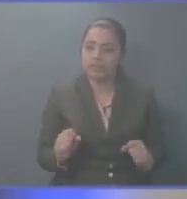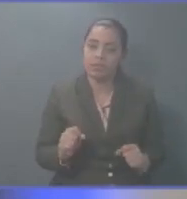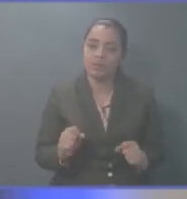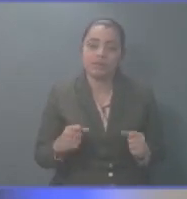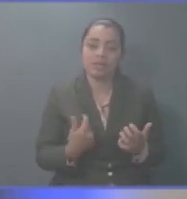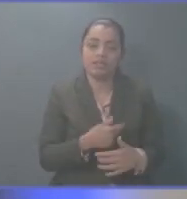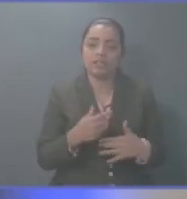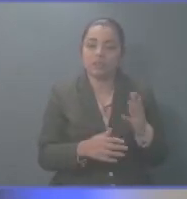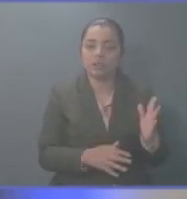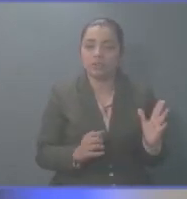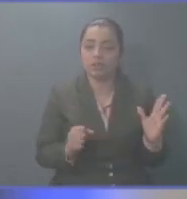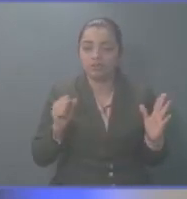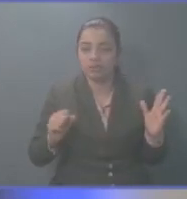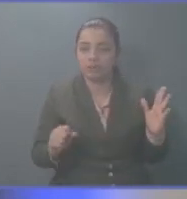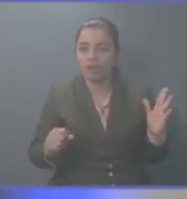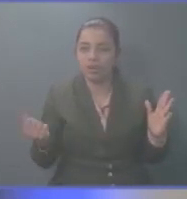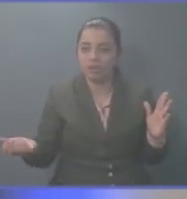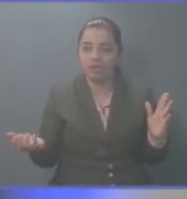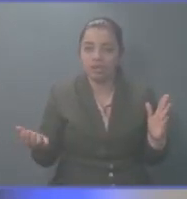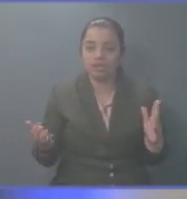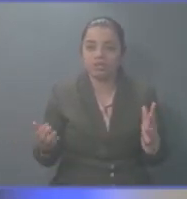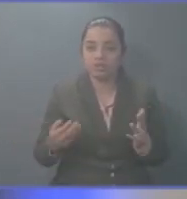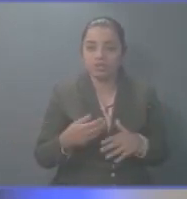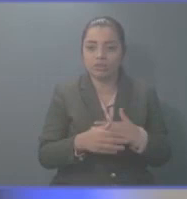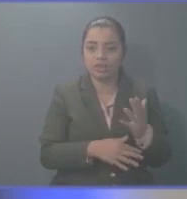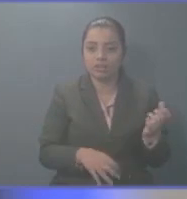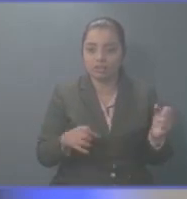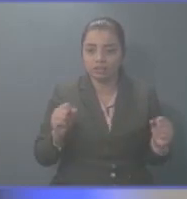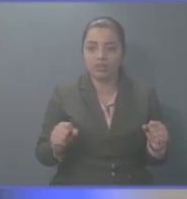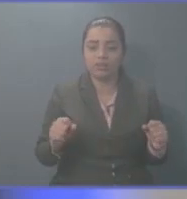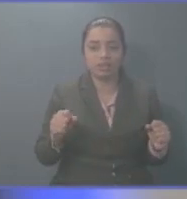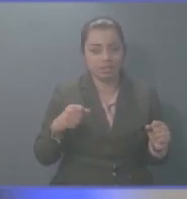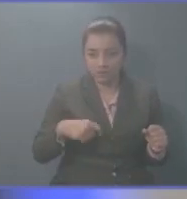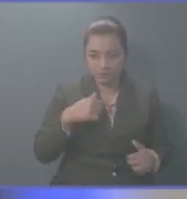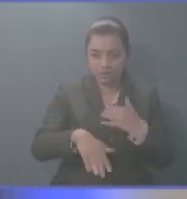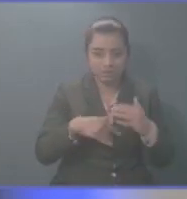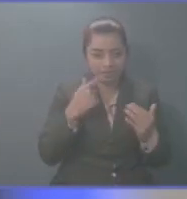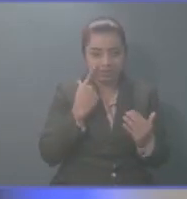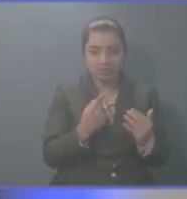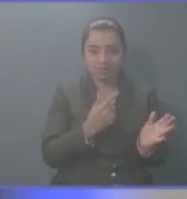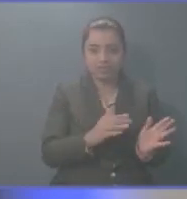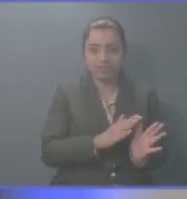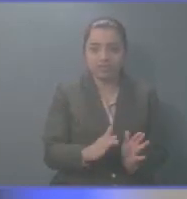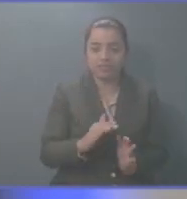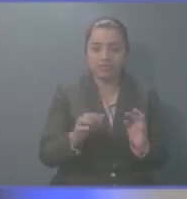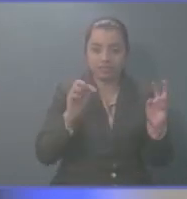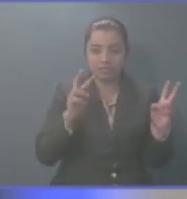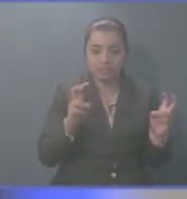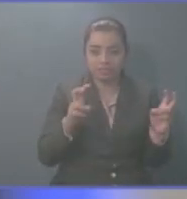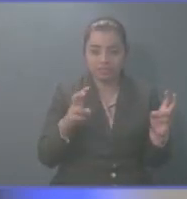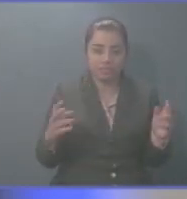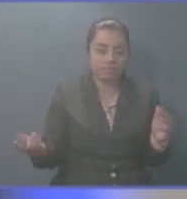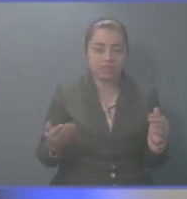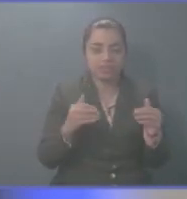y ha comprado más cámaras también para instalar en San Salvador municipio. Roberto de Abuizón en Santa Tecla tiene un sistema de videovigilancia y también